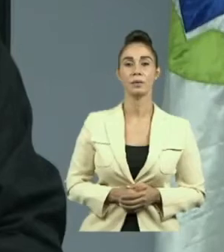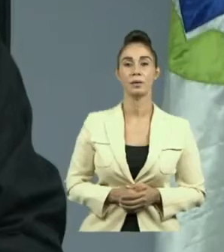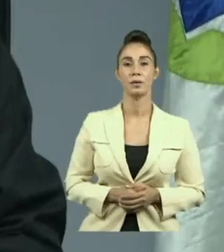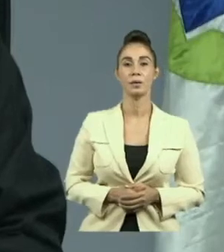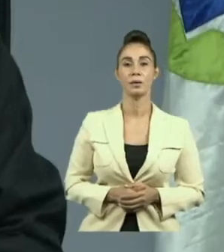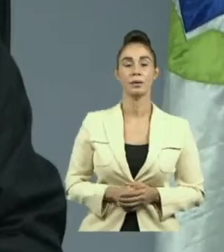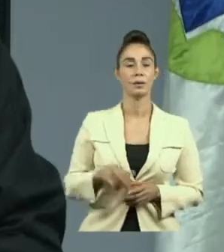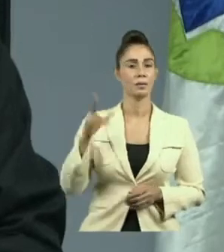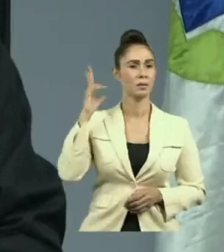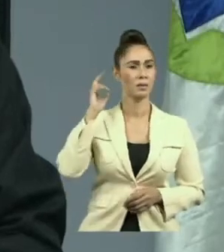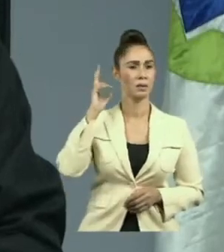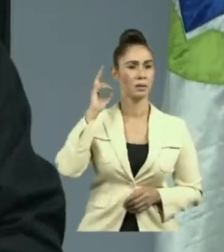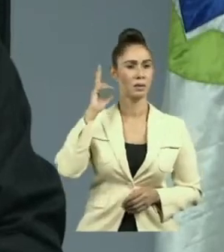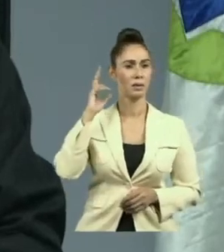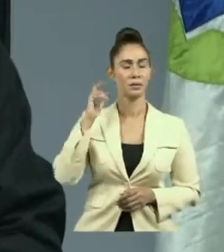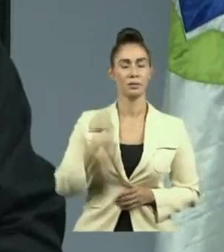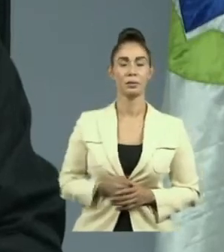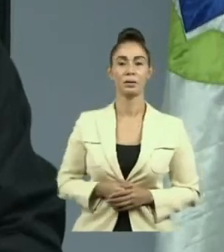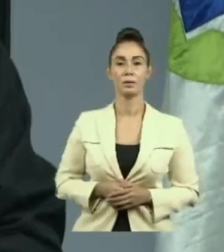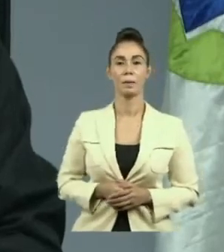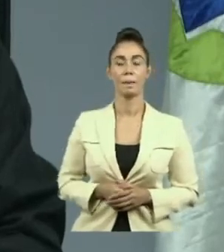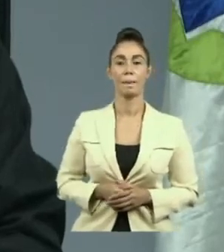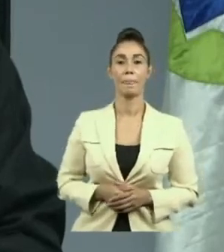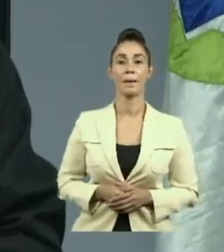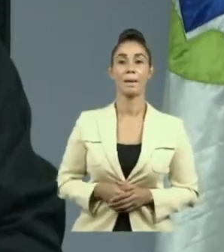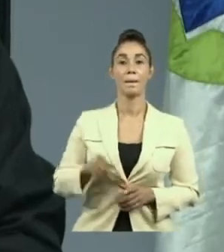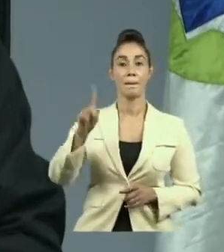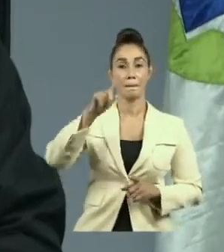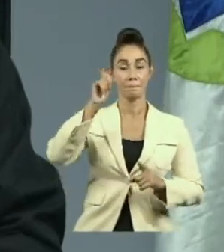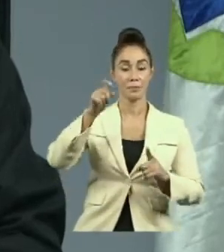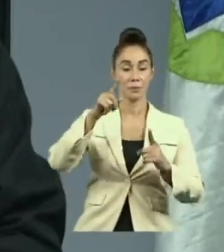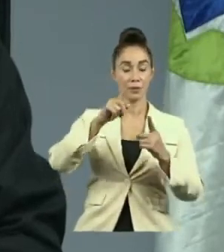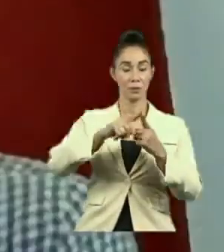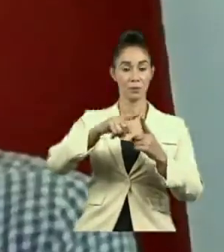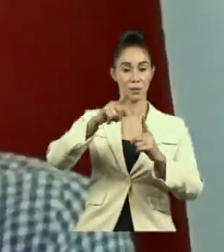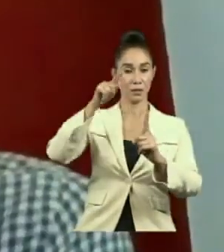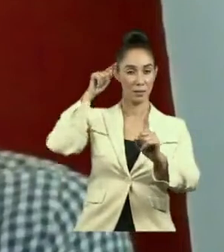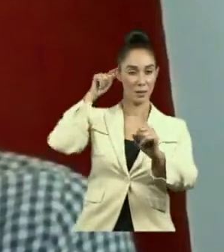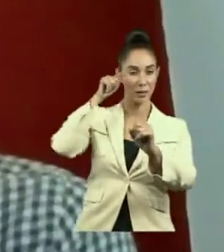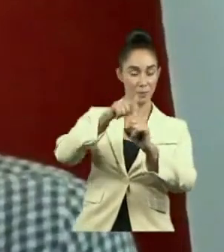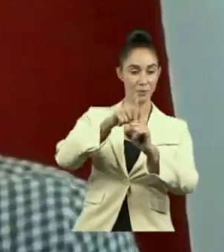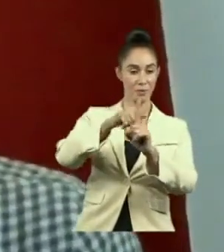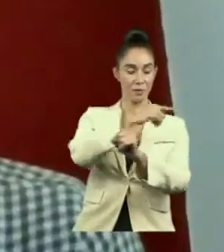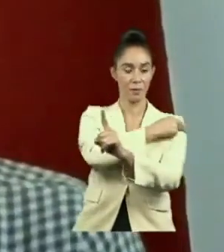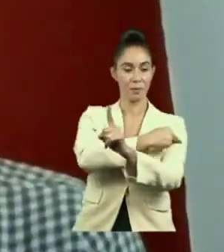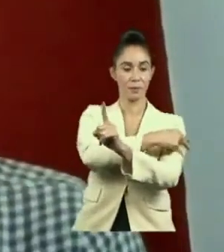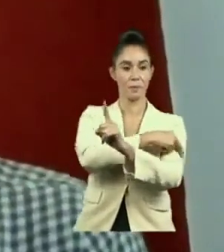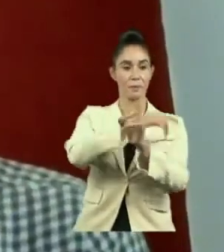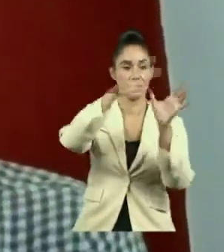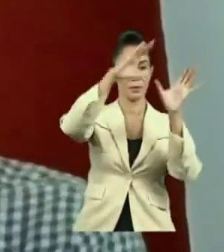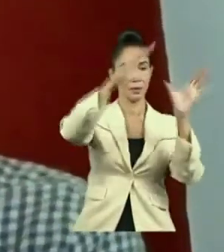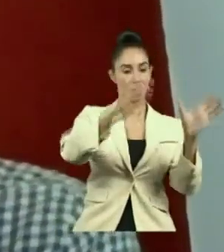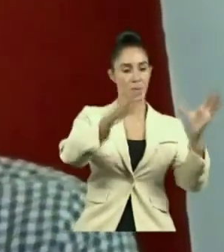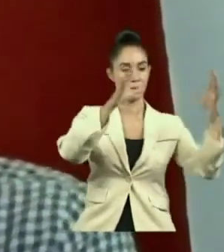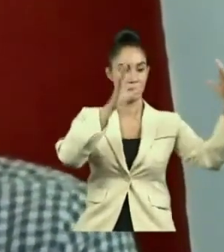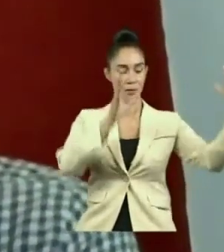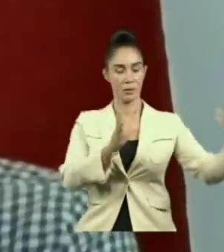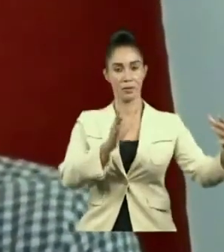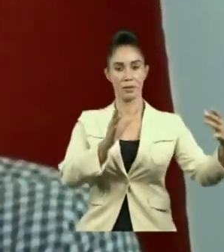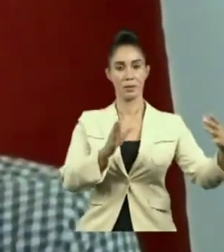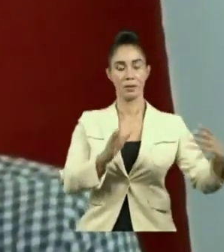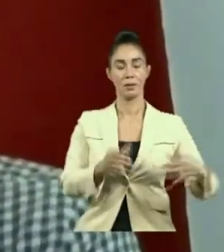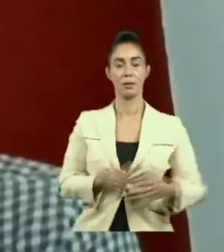no la escucho le decía que mi pregunta es específicamente sobre el hospital de campaña no me refería al hospital